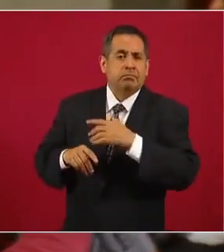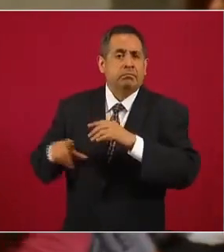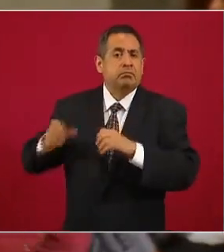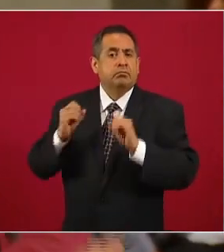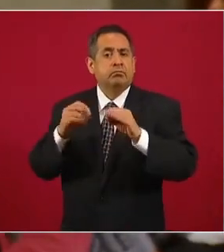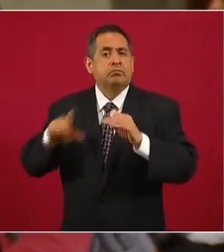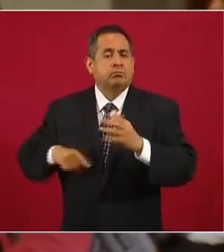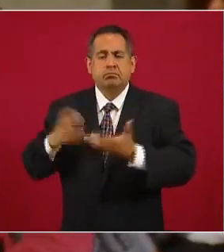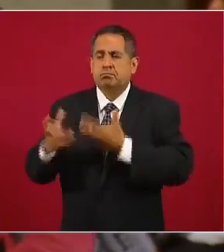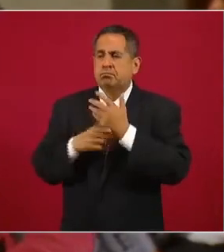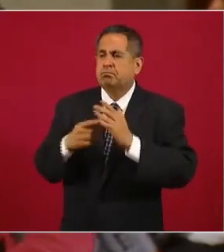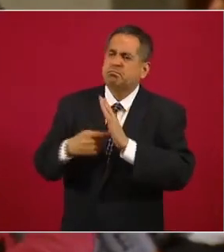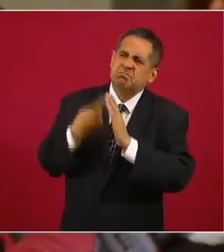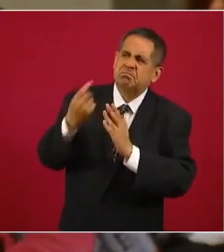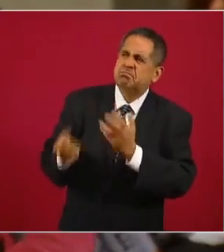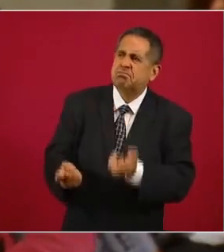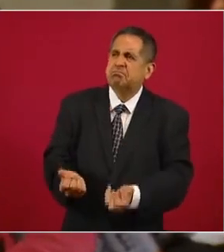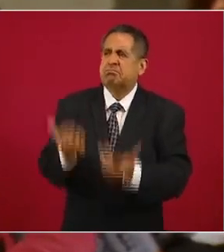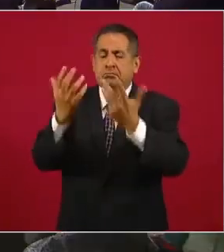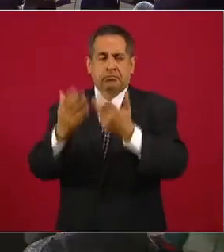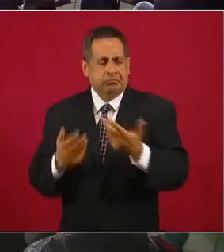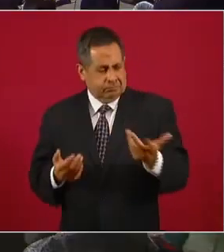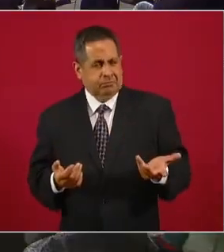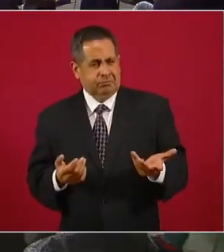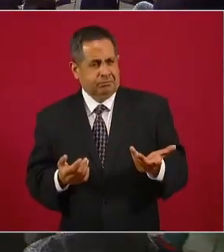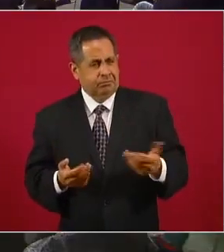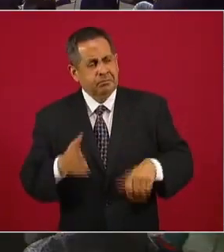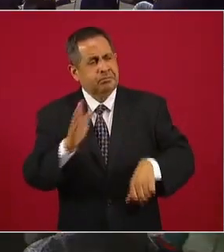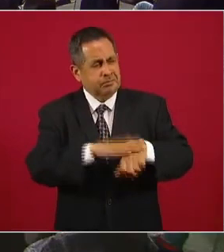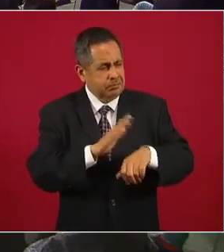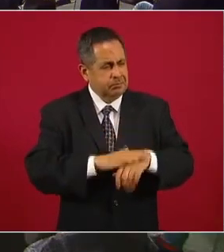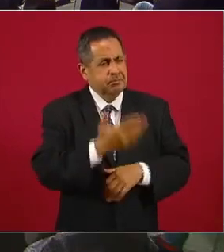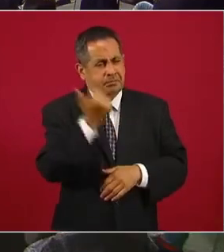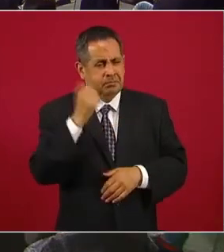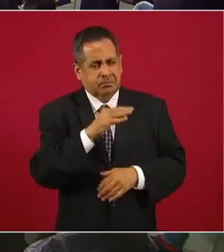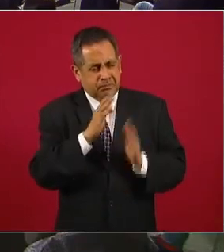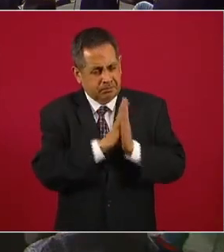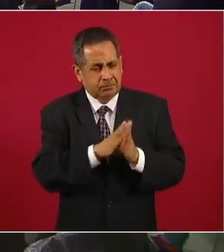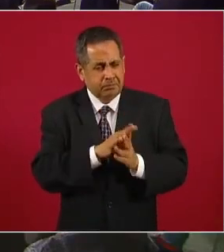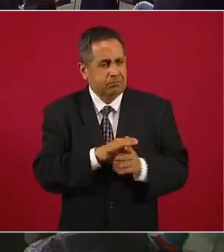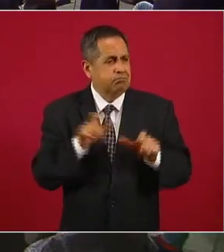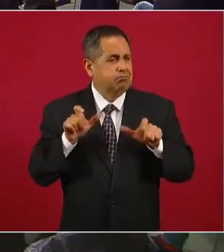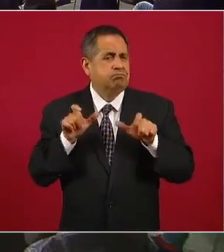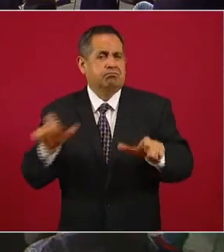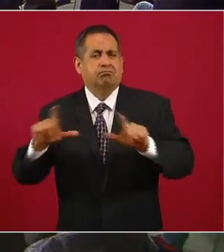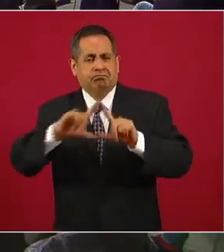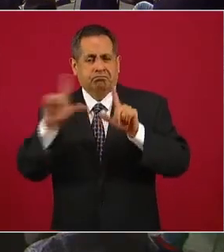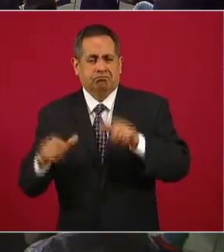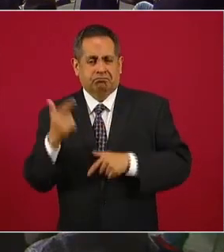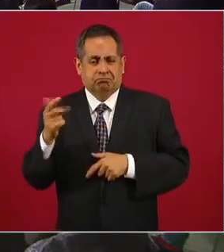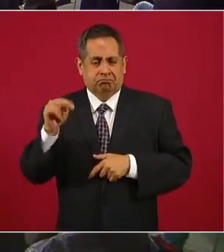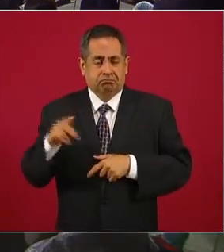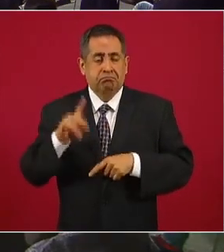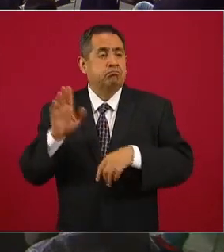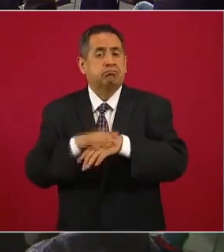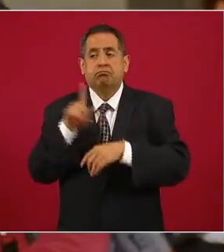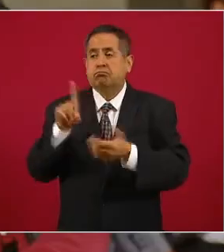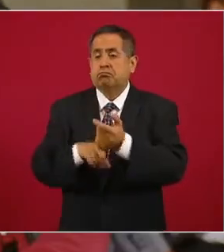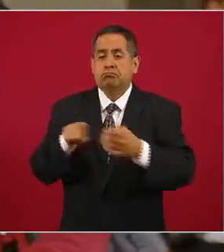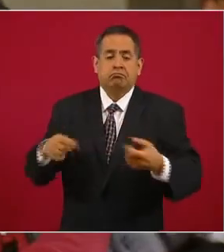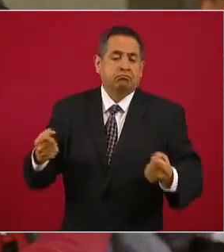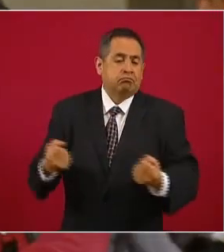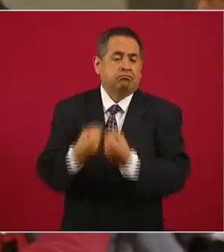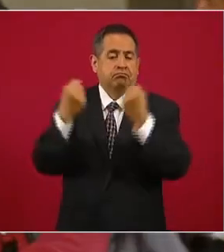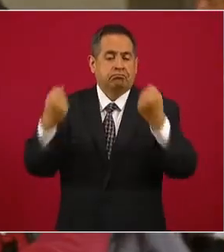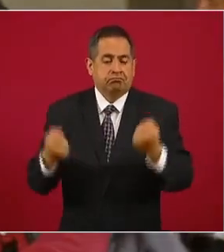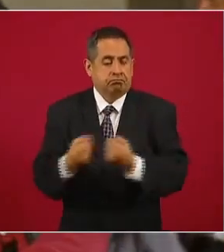gobierno. Ellos le están solicitando, señor presidente, que envíen a la Guardia Nacional, ya que tuvieron un enfrentamiento y hubo muertos,